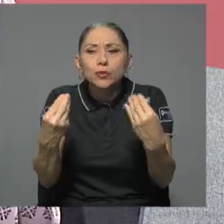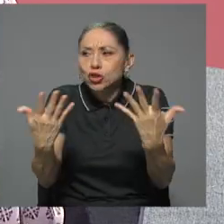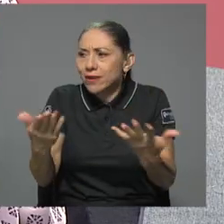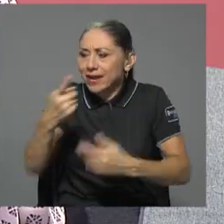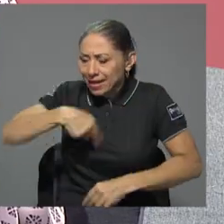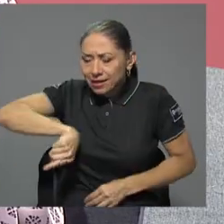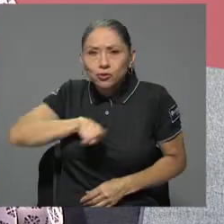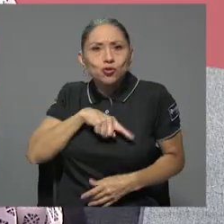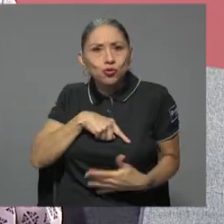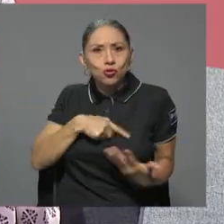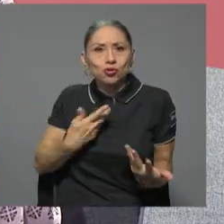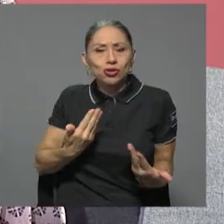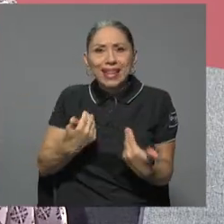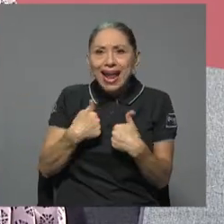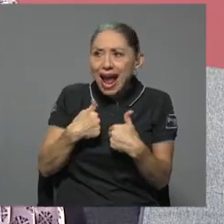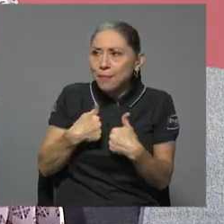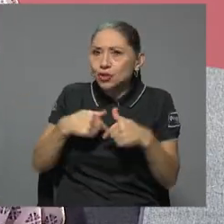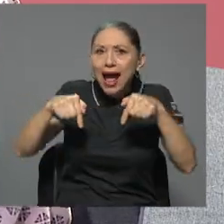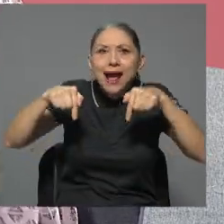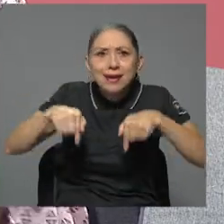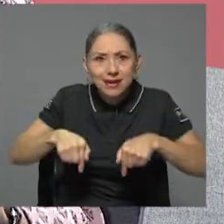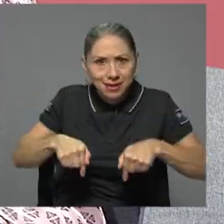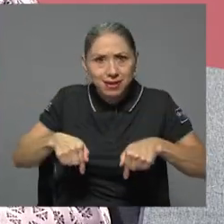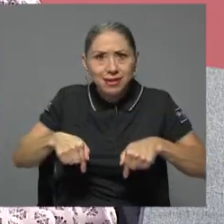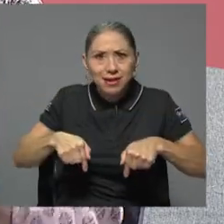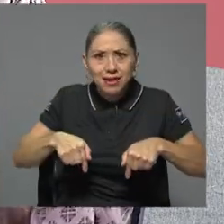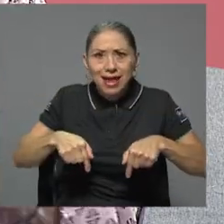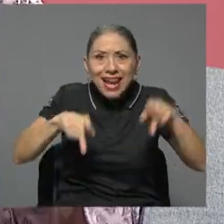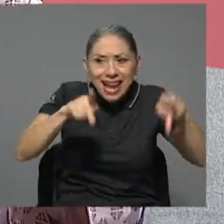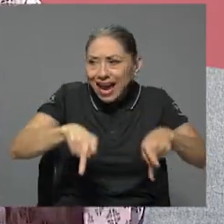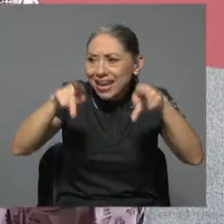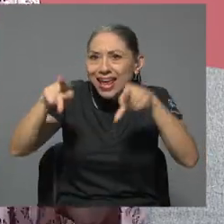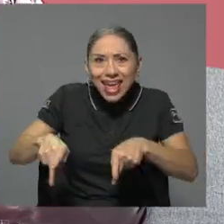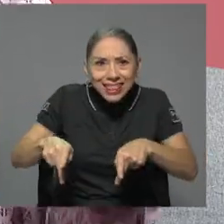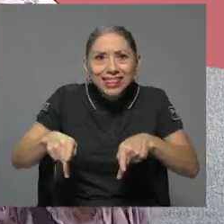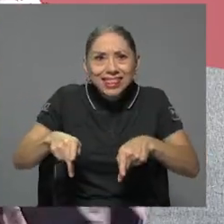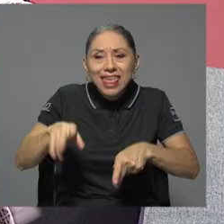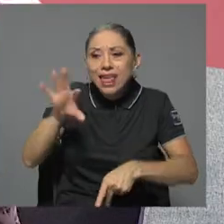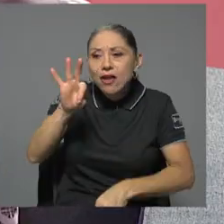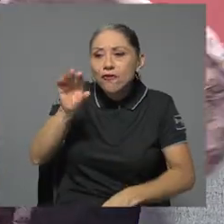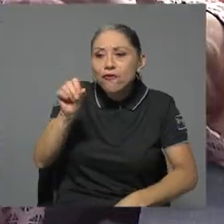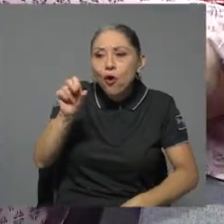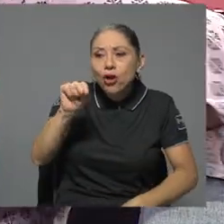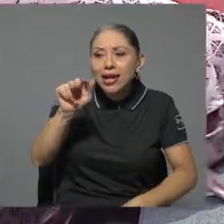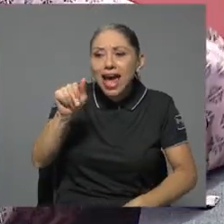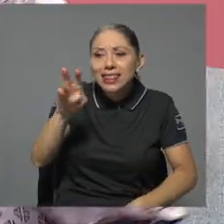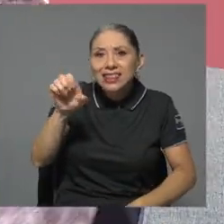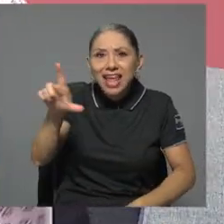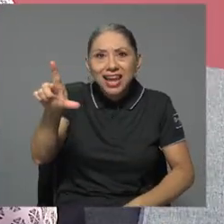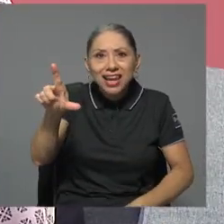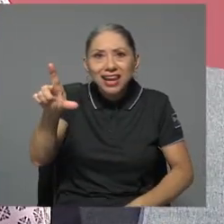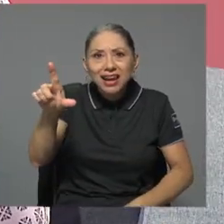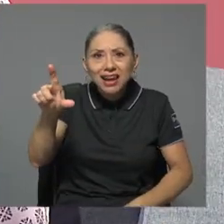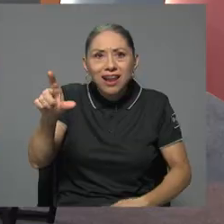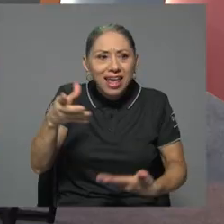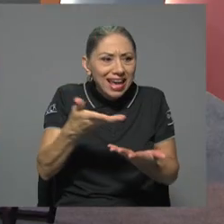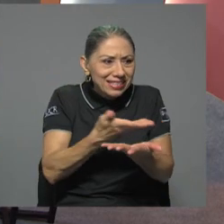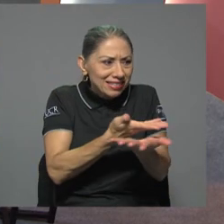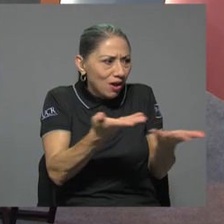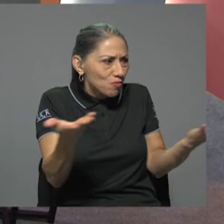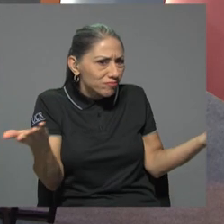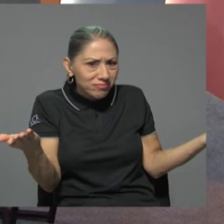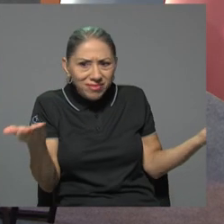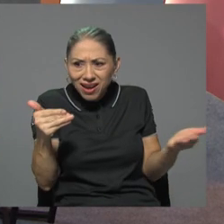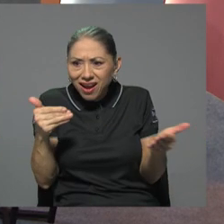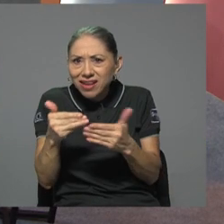nosotros tengamos aquí de la gente de la forma tele está sentado así en casi 600 millones de dólares y